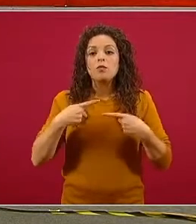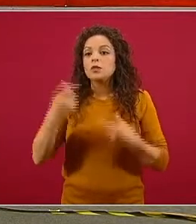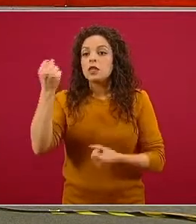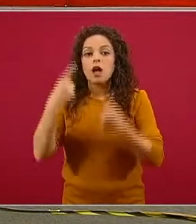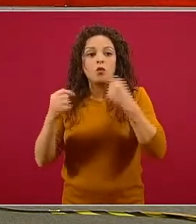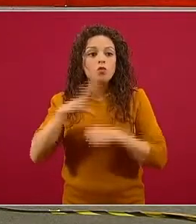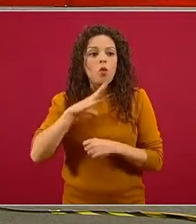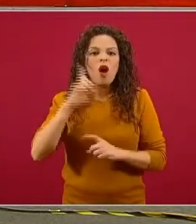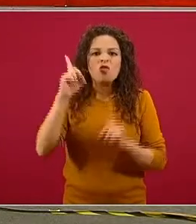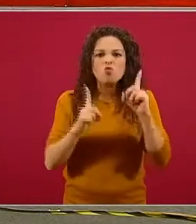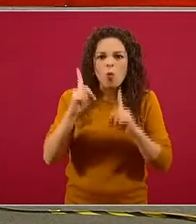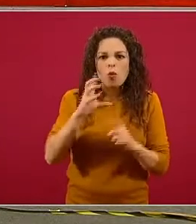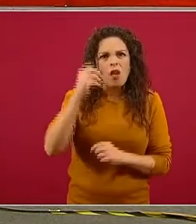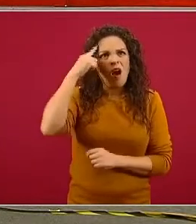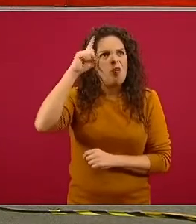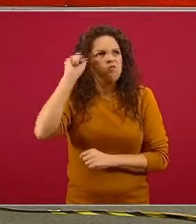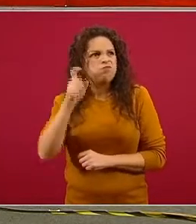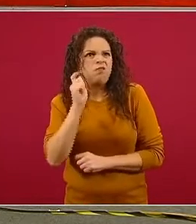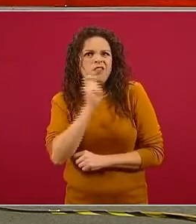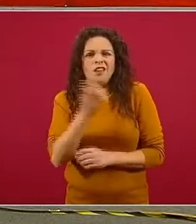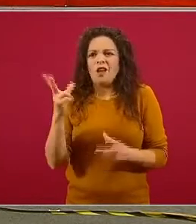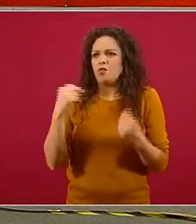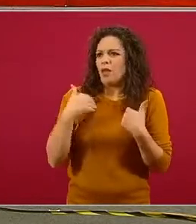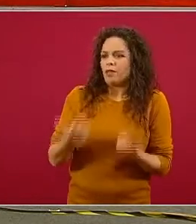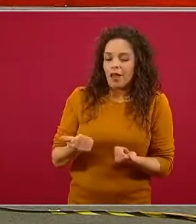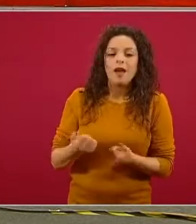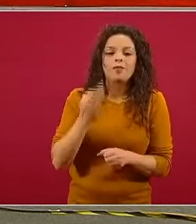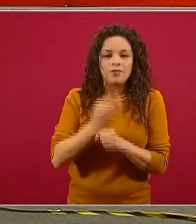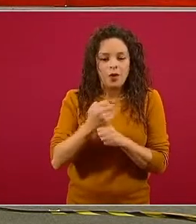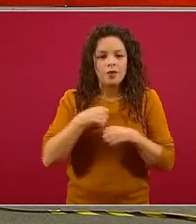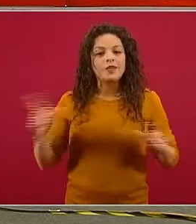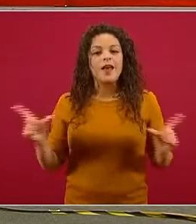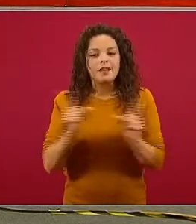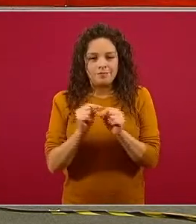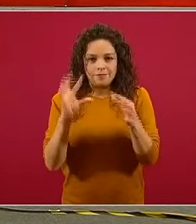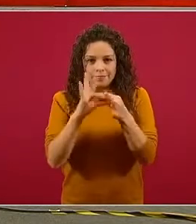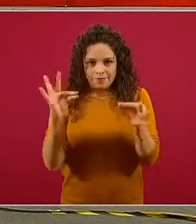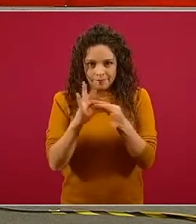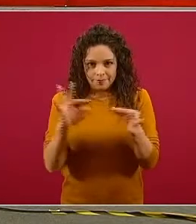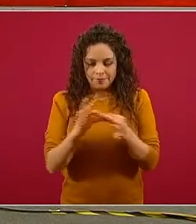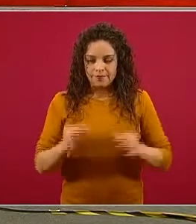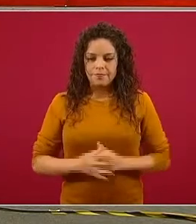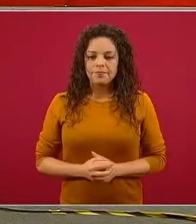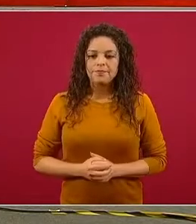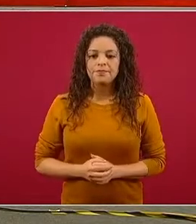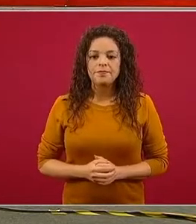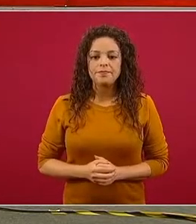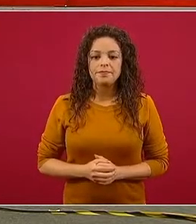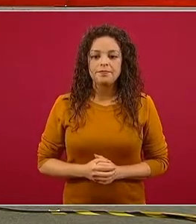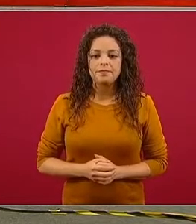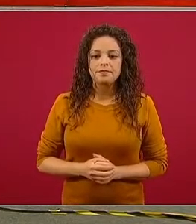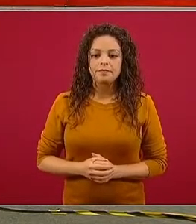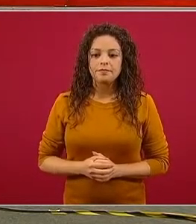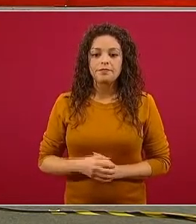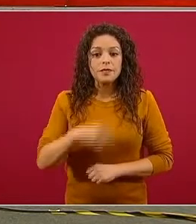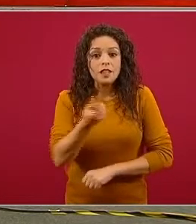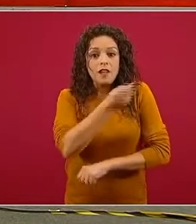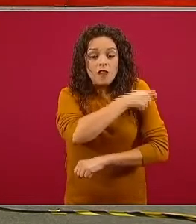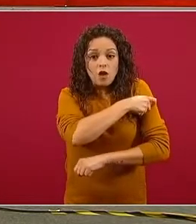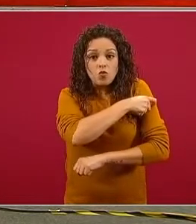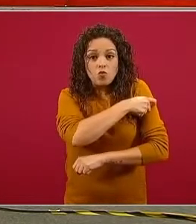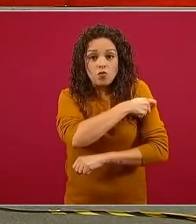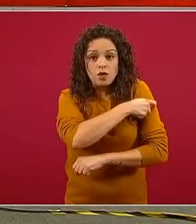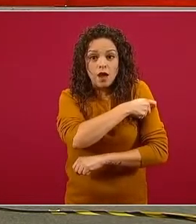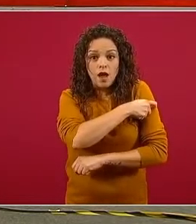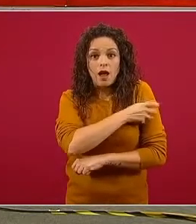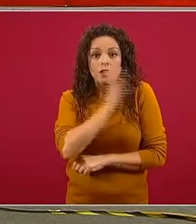esto. Vamos a tratar de sintetizarlo. Cada vacuna que se ha